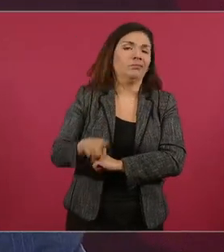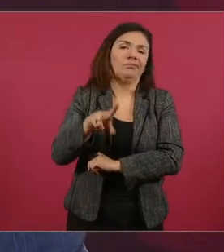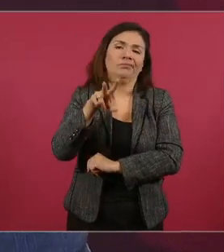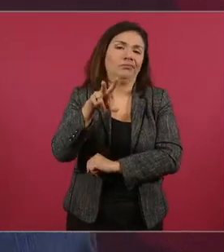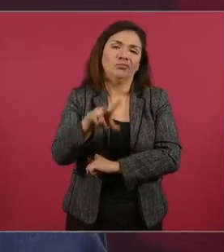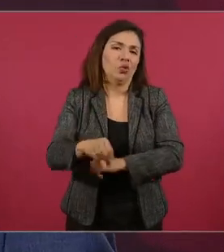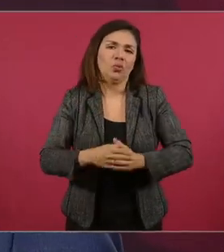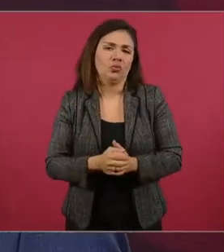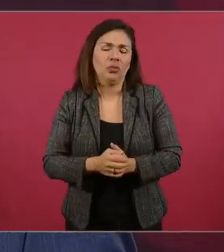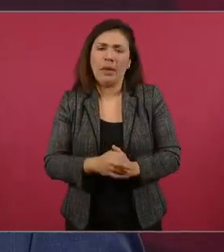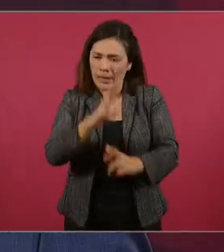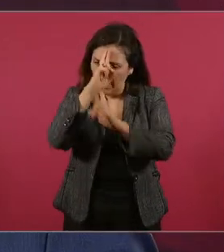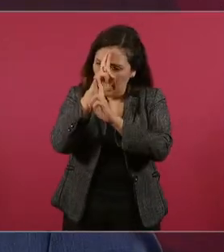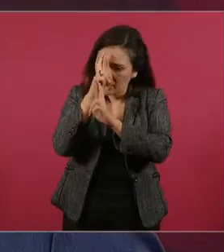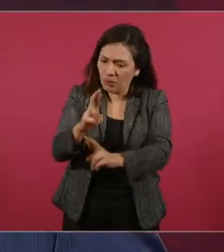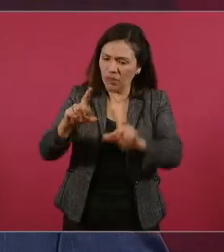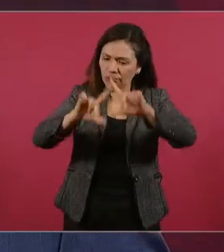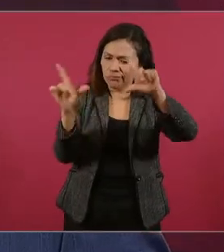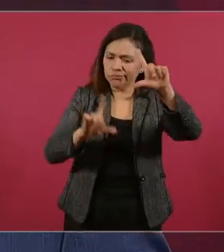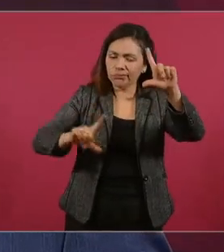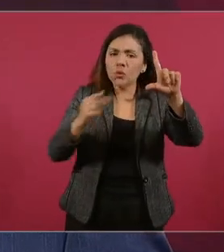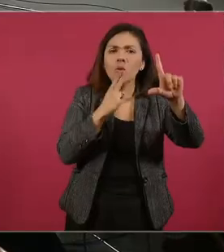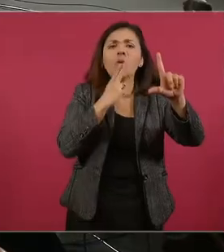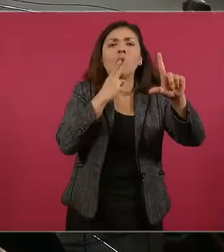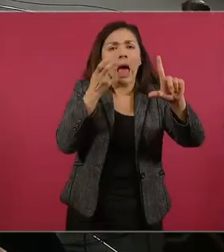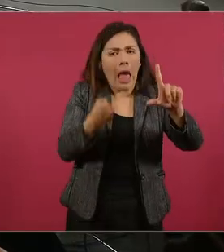con respeto a nuestra soberanía.